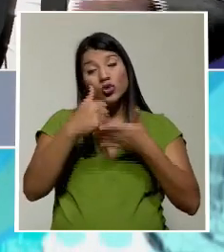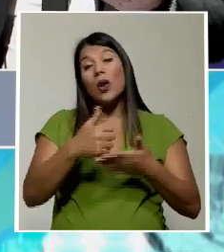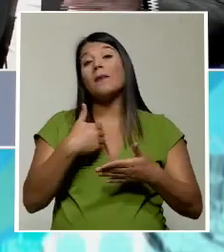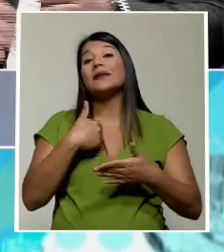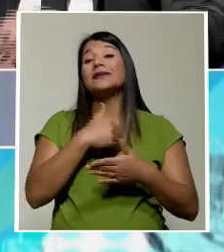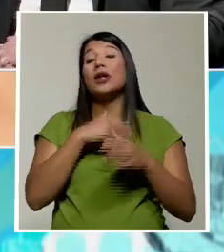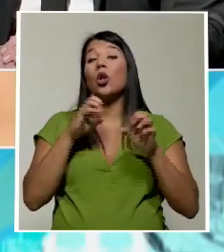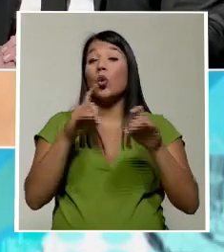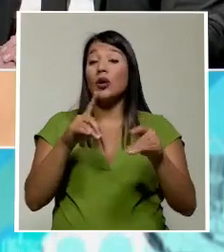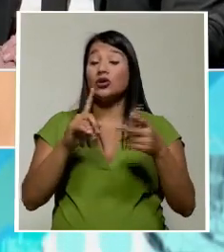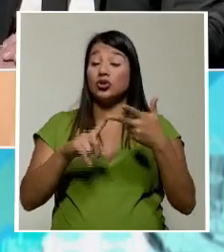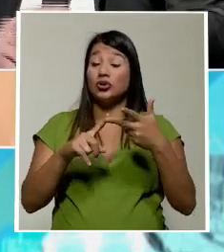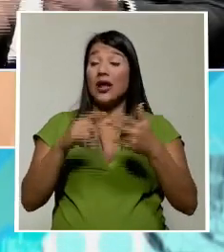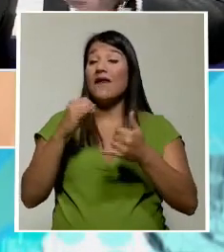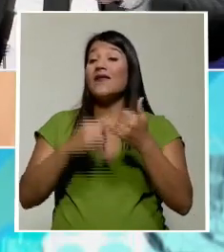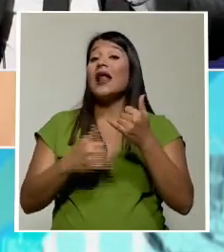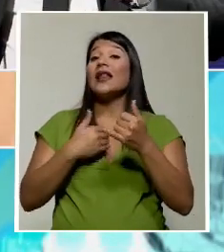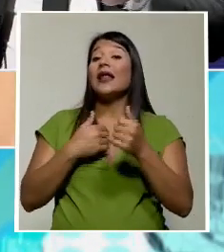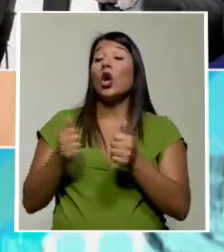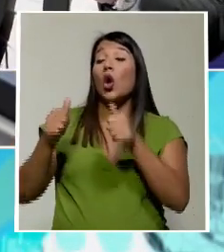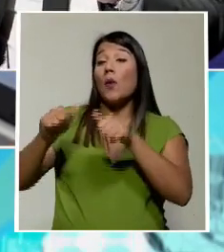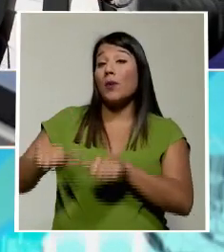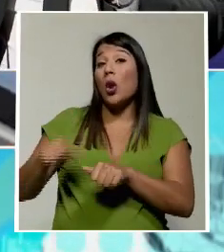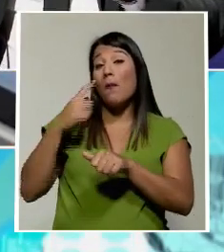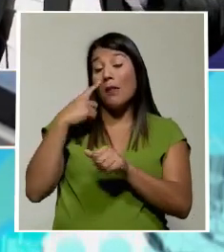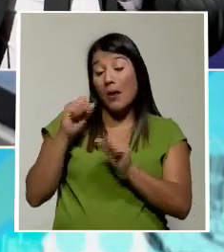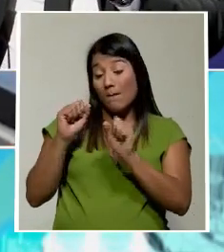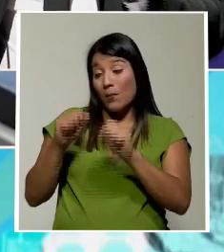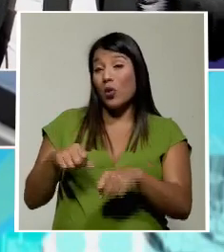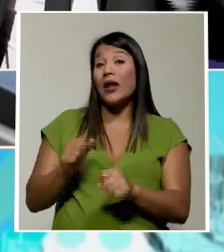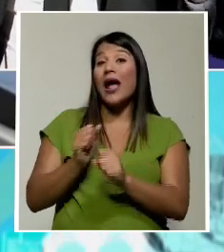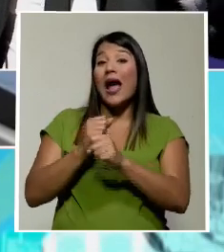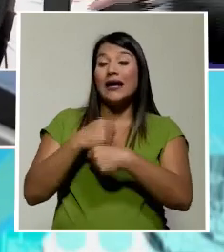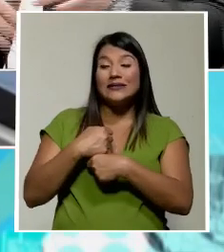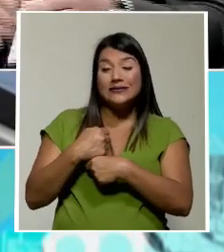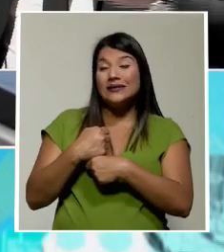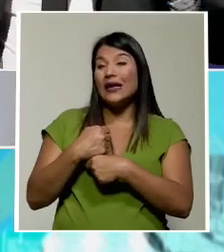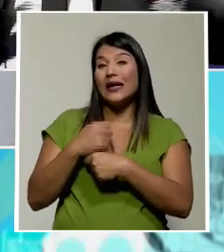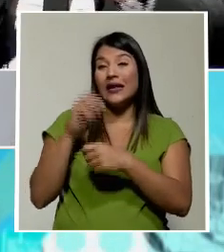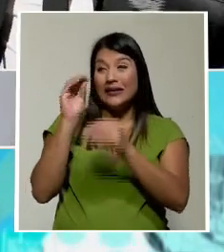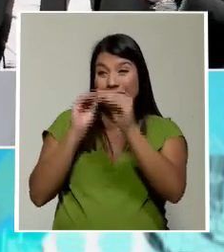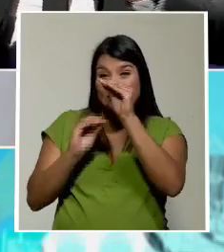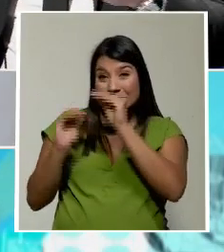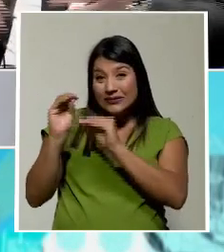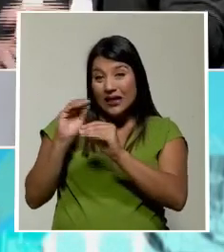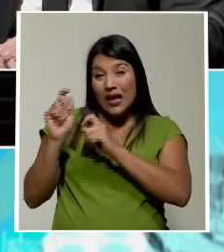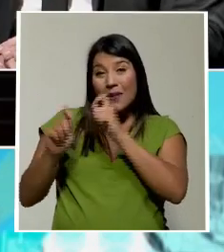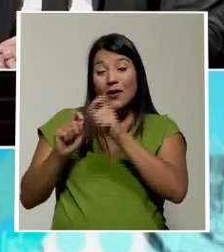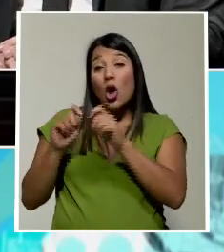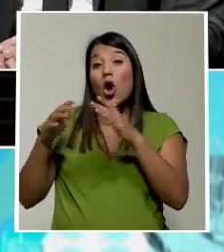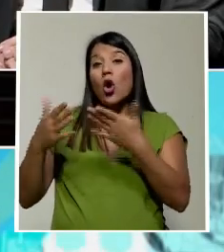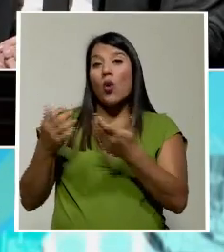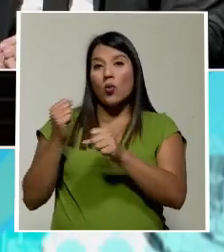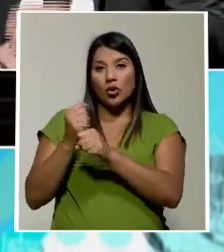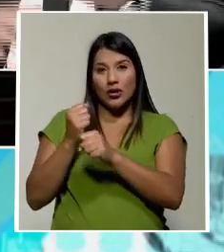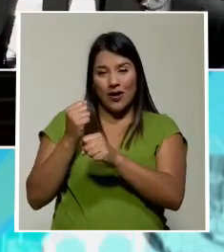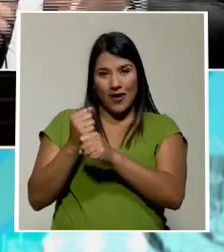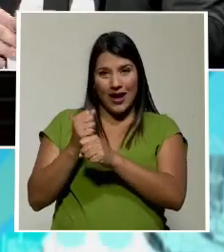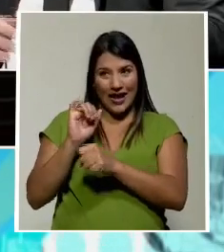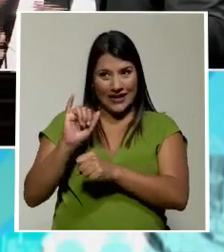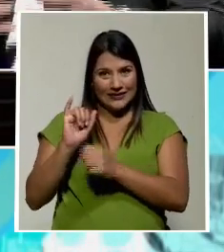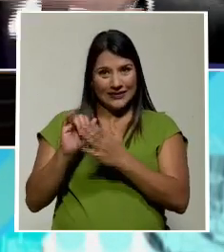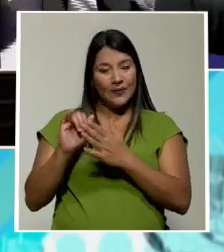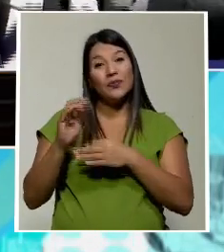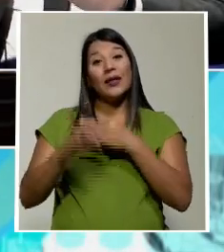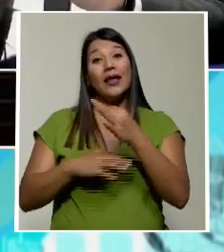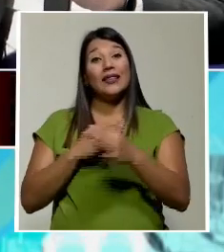finalmente pues hay un convenio para ya hacer los detalles específicos de cómo vamos a trabajar este tipo de